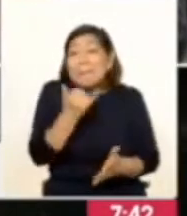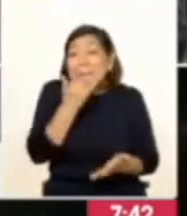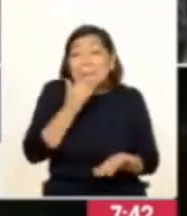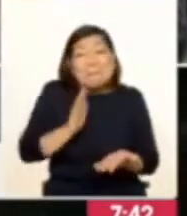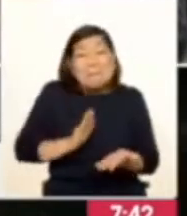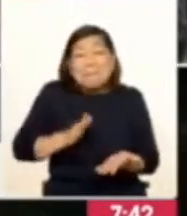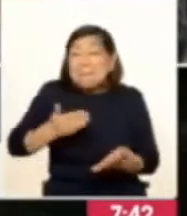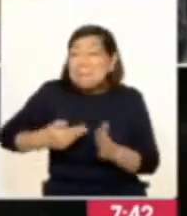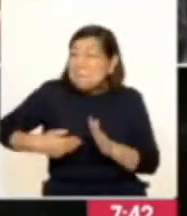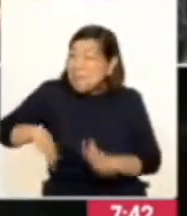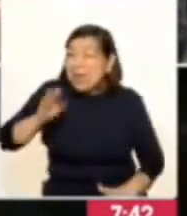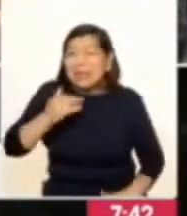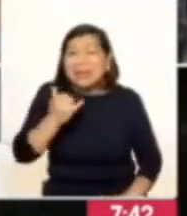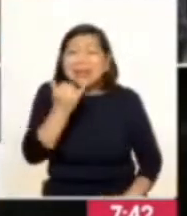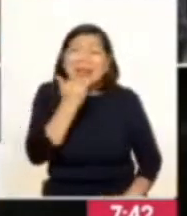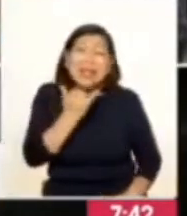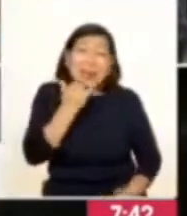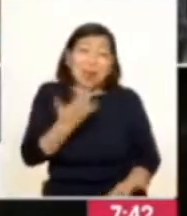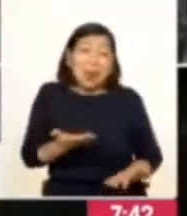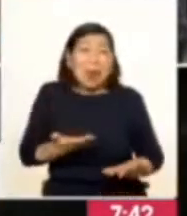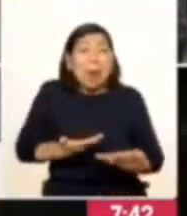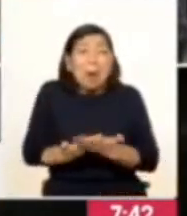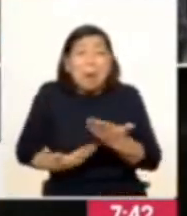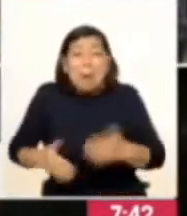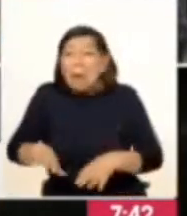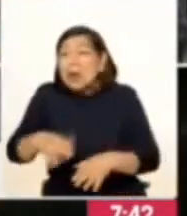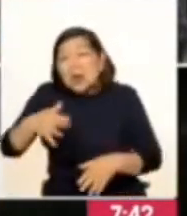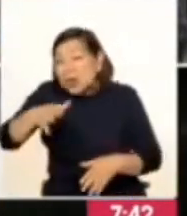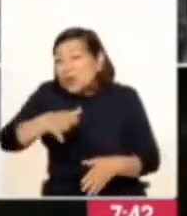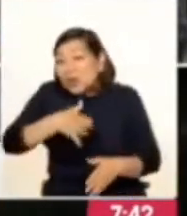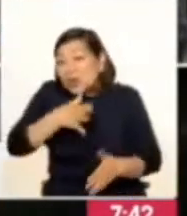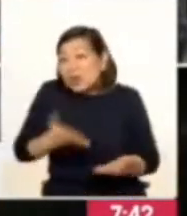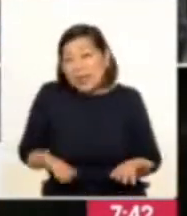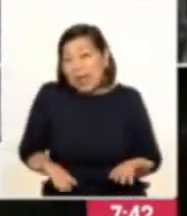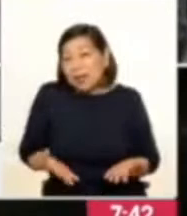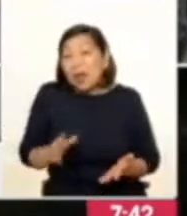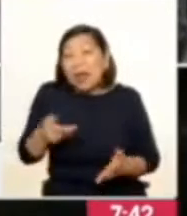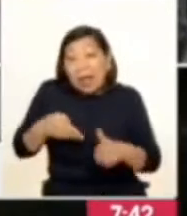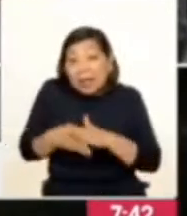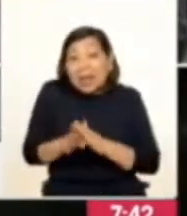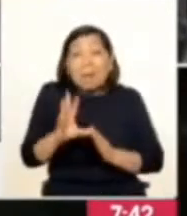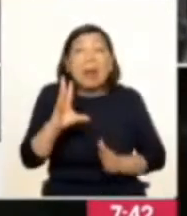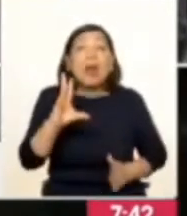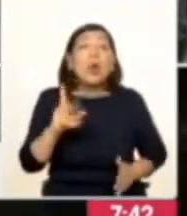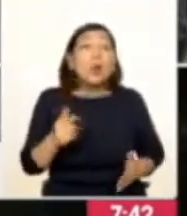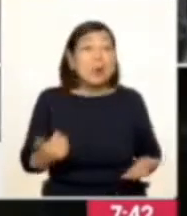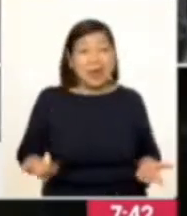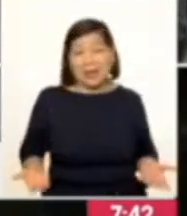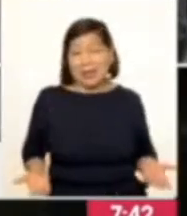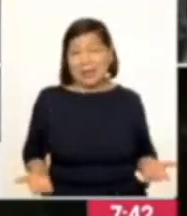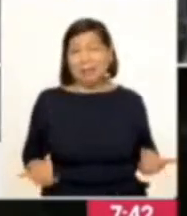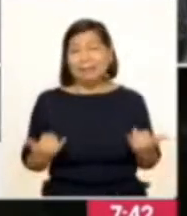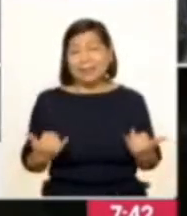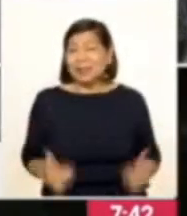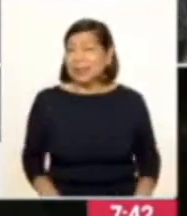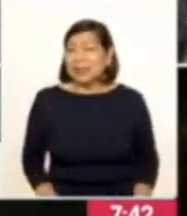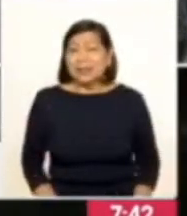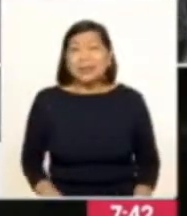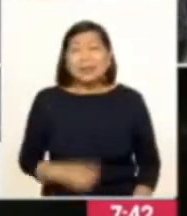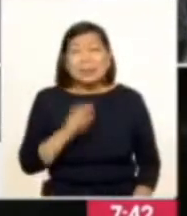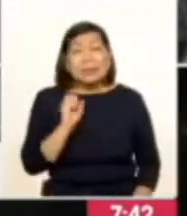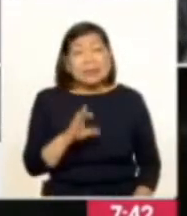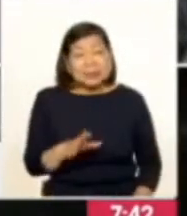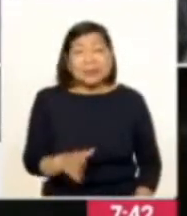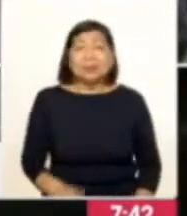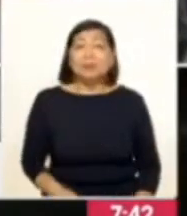o son inco o bueno o entran a entran a robar a robar Así es efectivamente no De hecho no hemos tenido